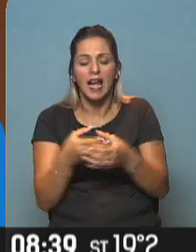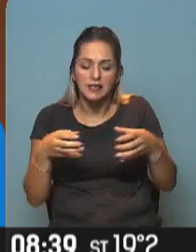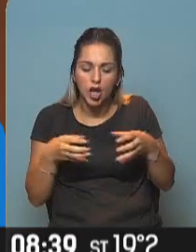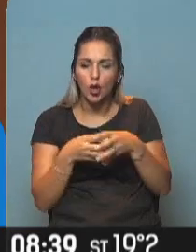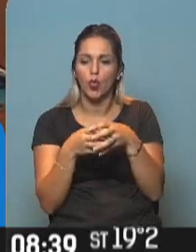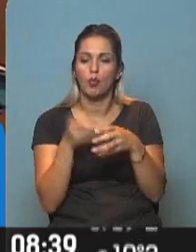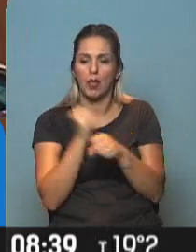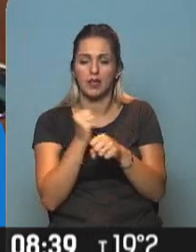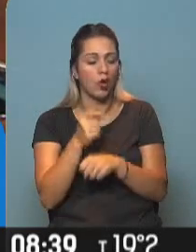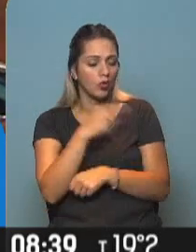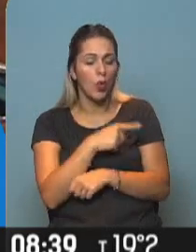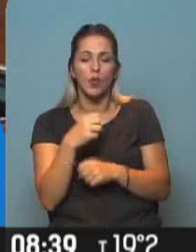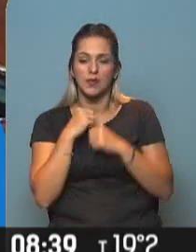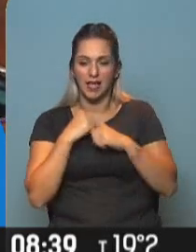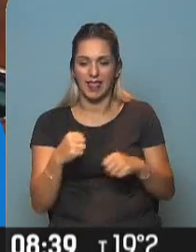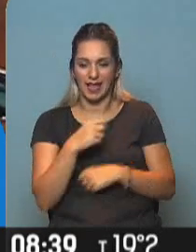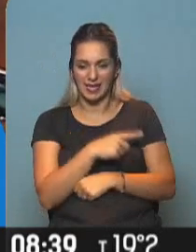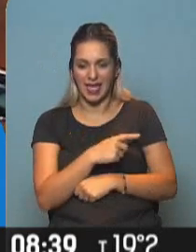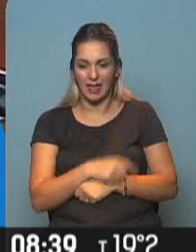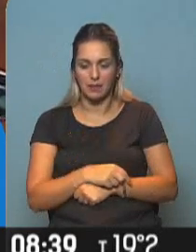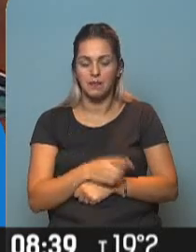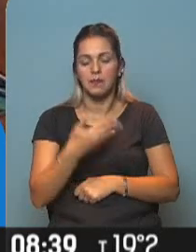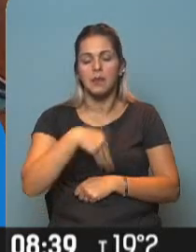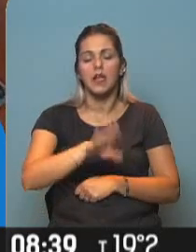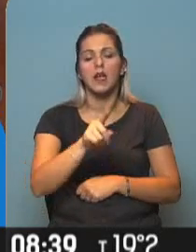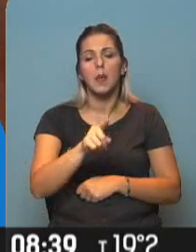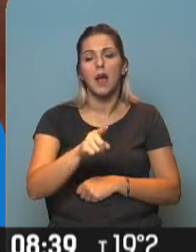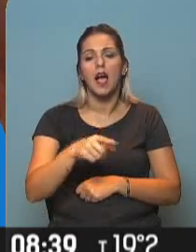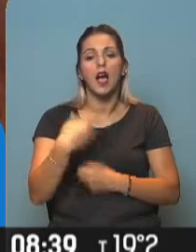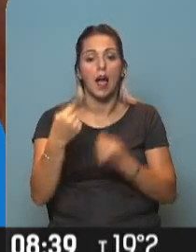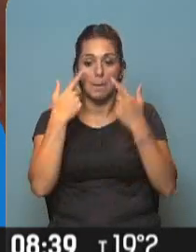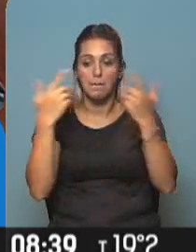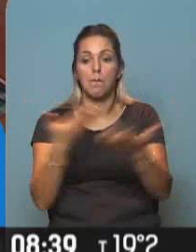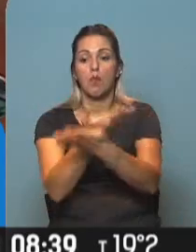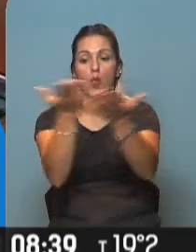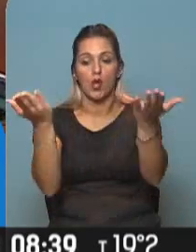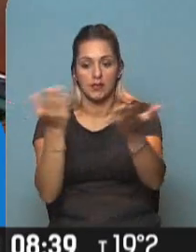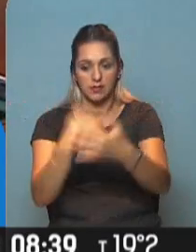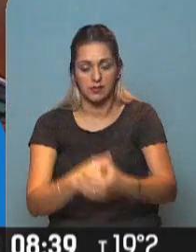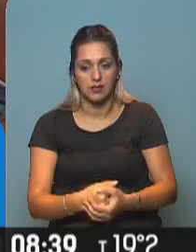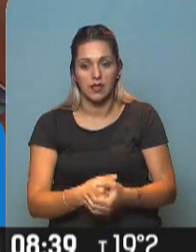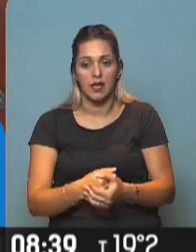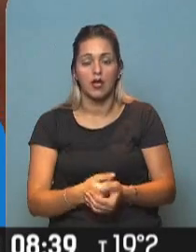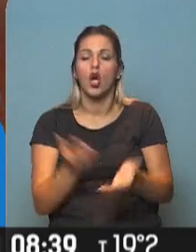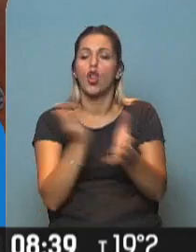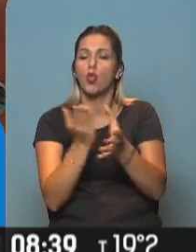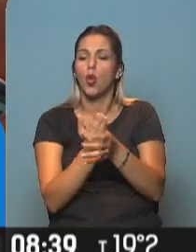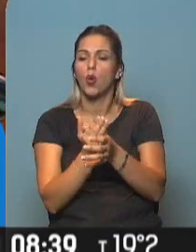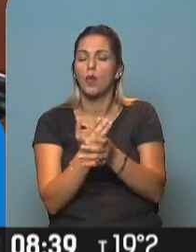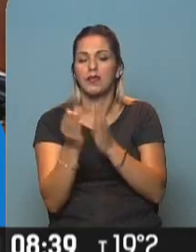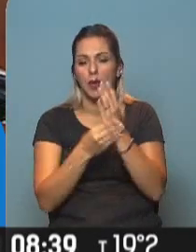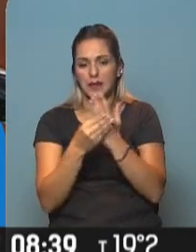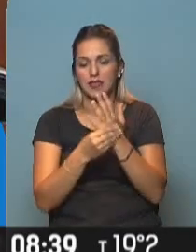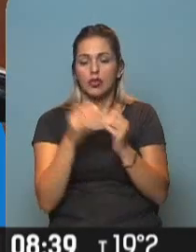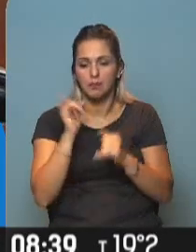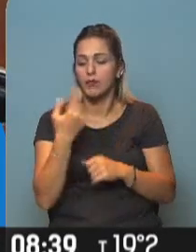de trabajo de tu secretaria mercedes y que va a terminar después en la gran exposición con con el documento de ministro nosotros